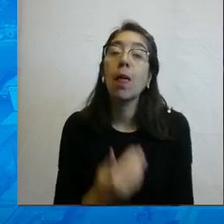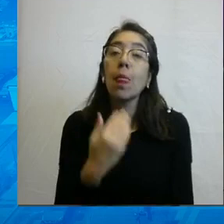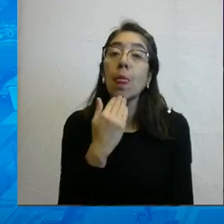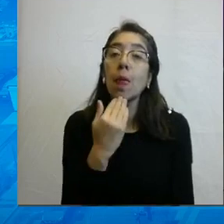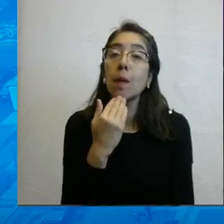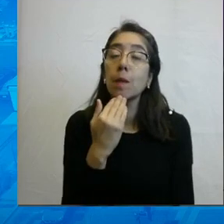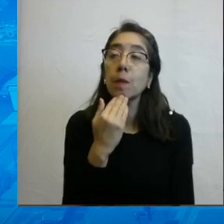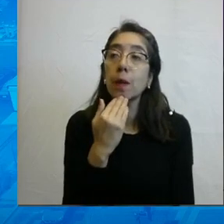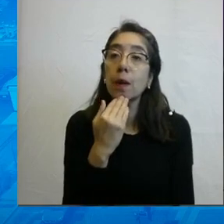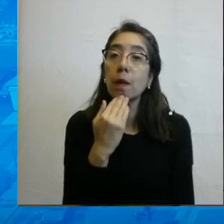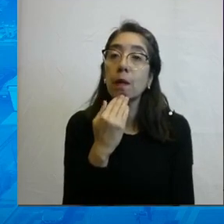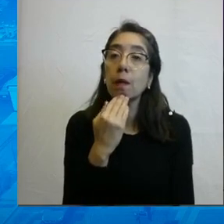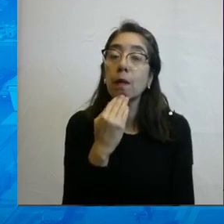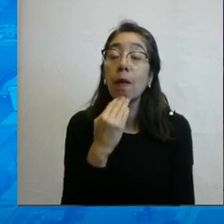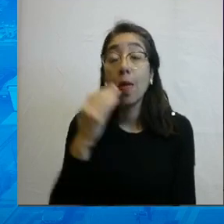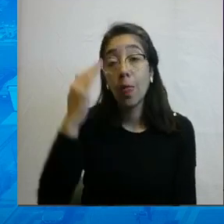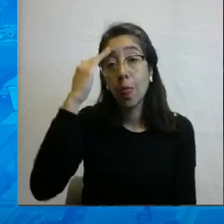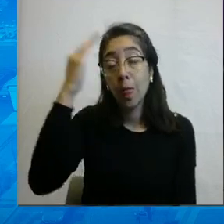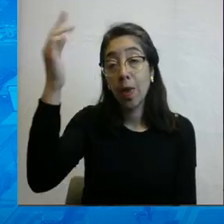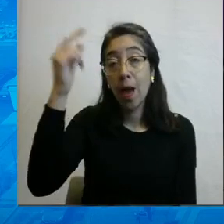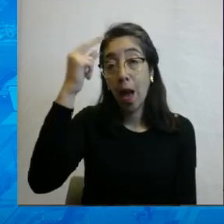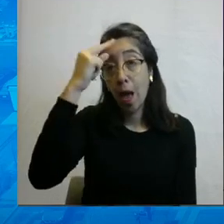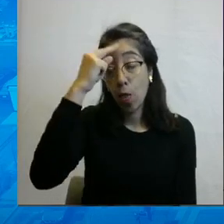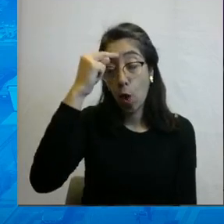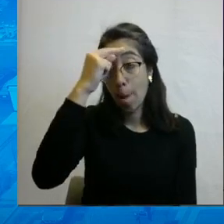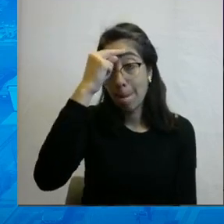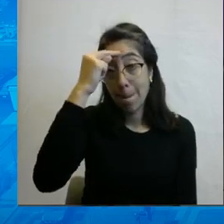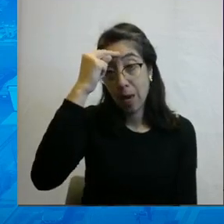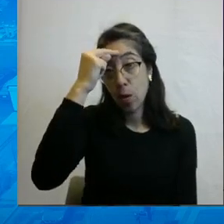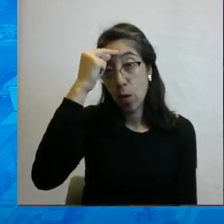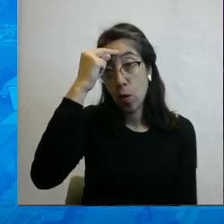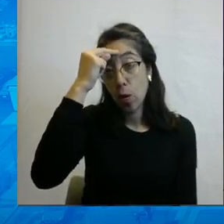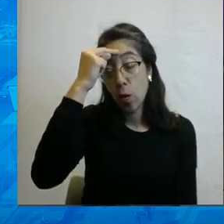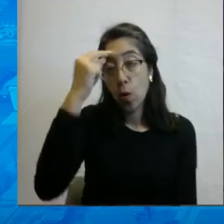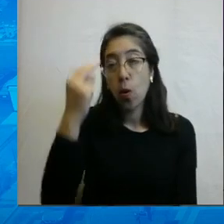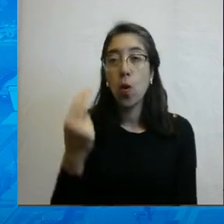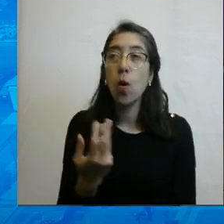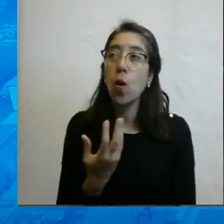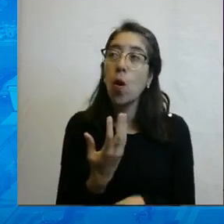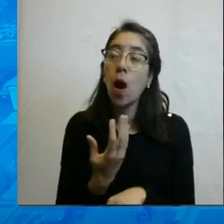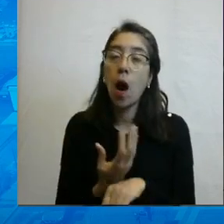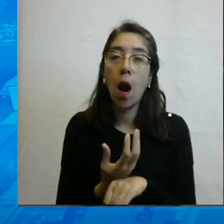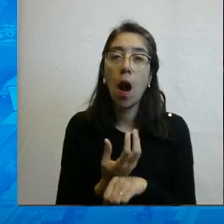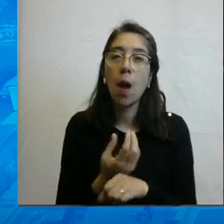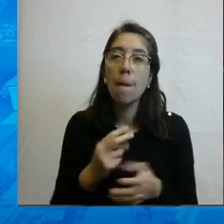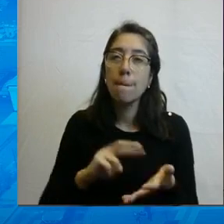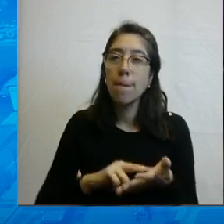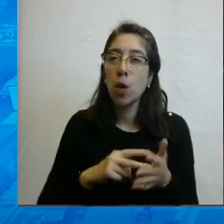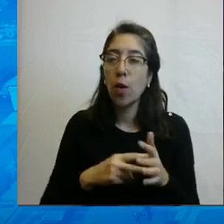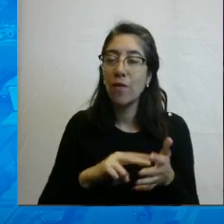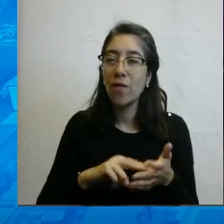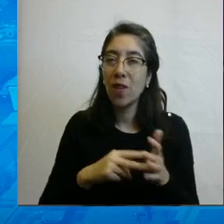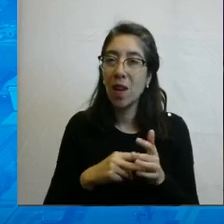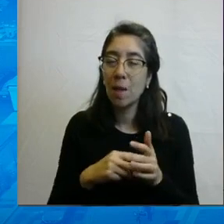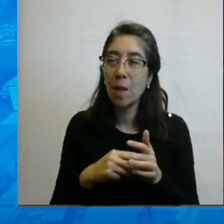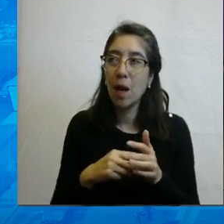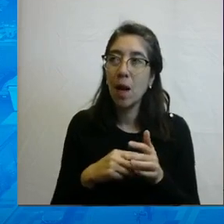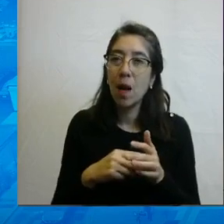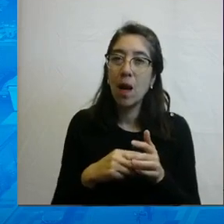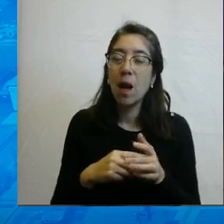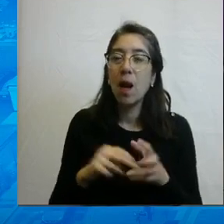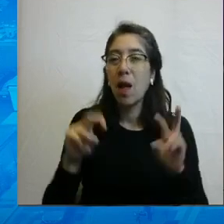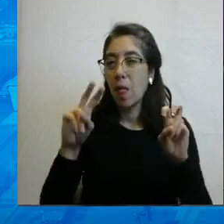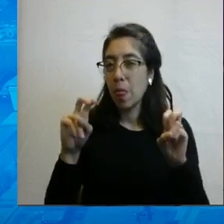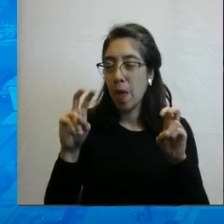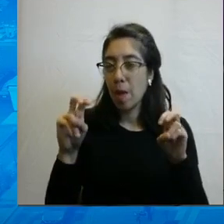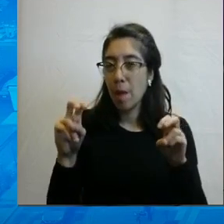el domingo está siendo denunciada hace harto tiempo por los dirigentes de Ilusiones Compartidas, porque dice que ya los espacios ahí se los ha